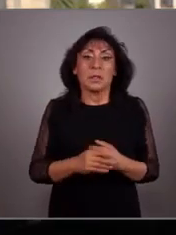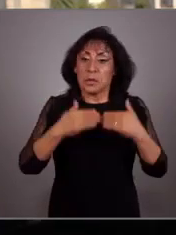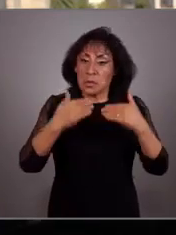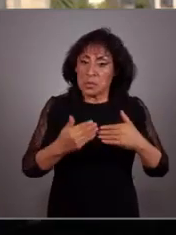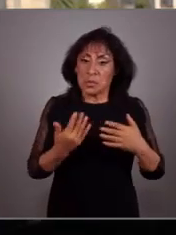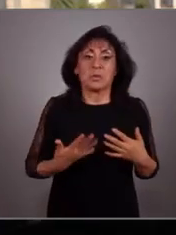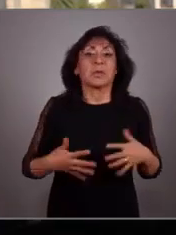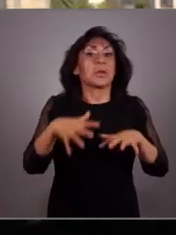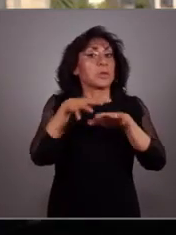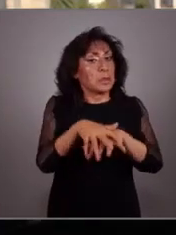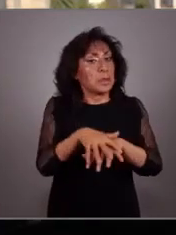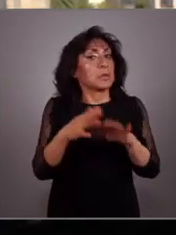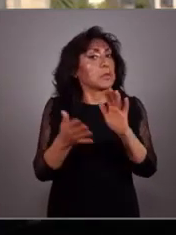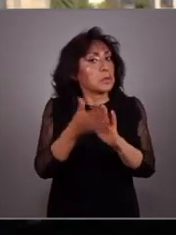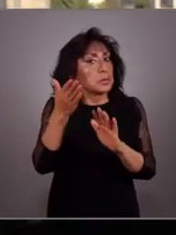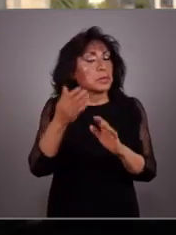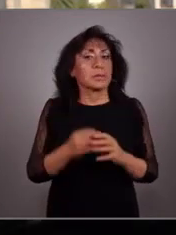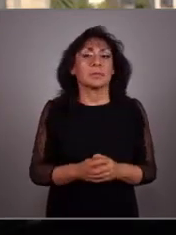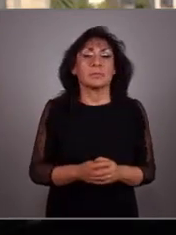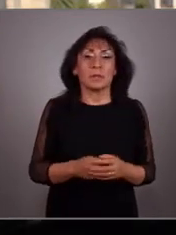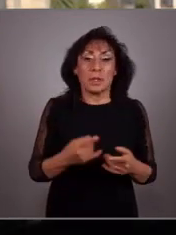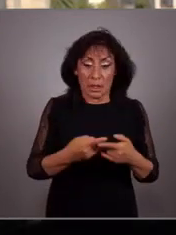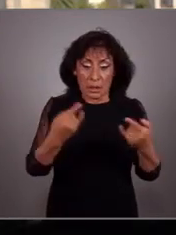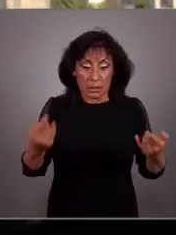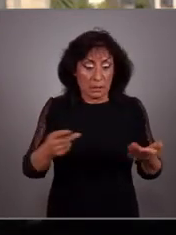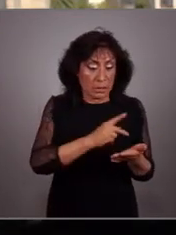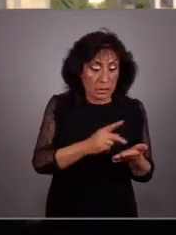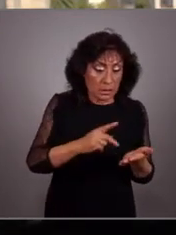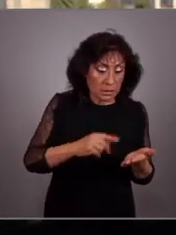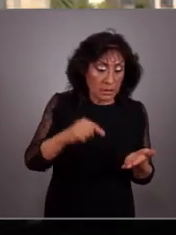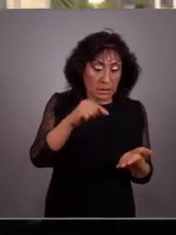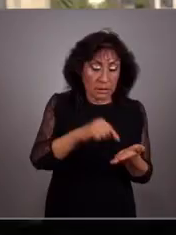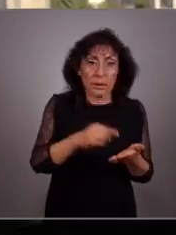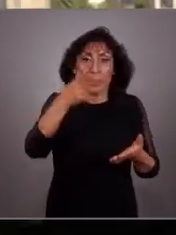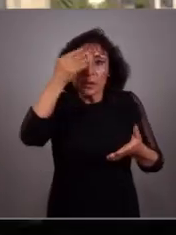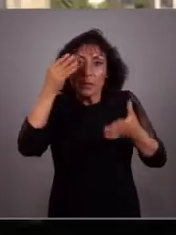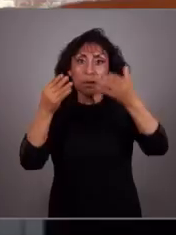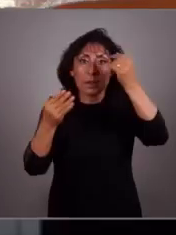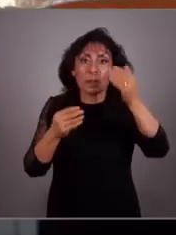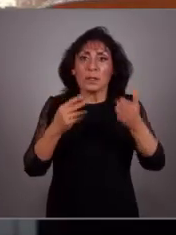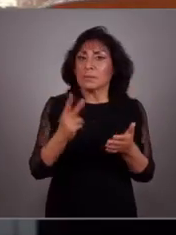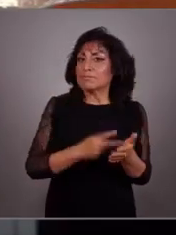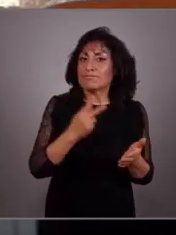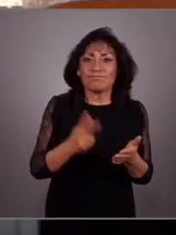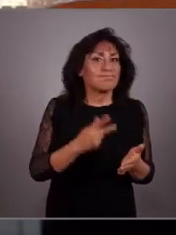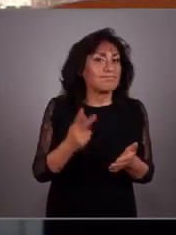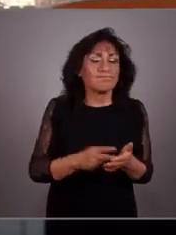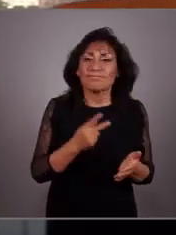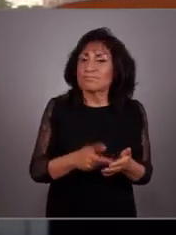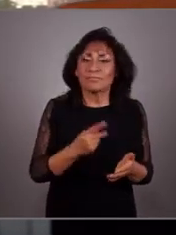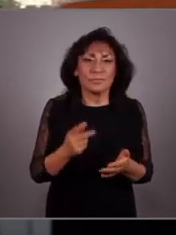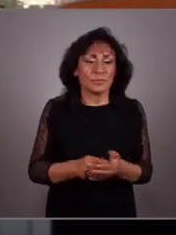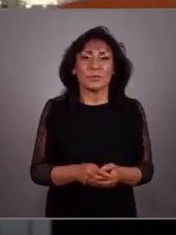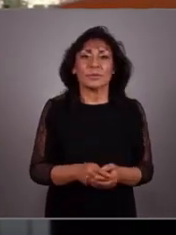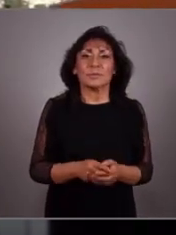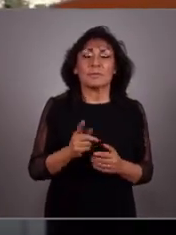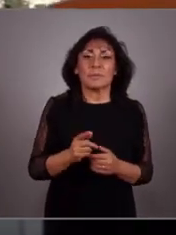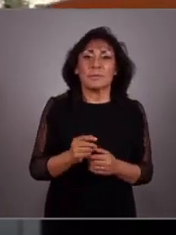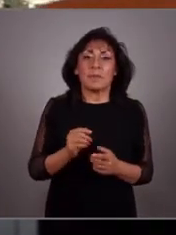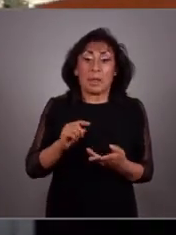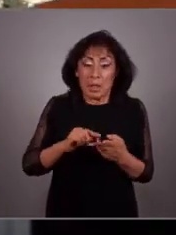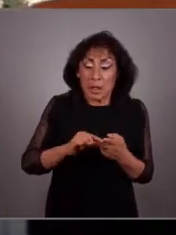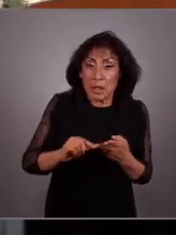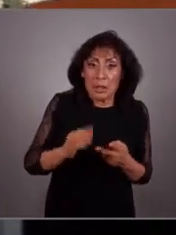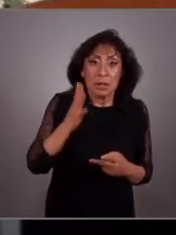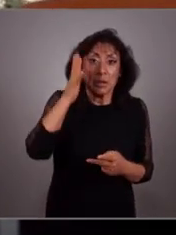incluyente. La historia se escribe para aprender de ella, no para repetirla. La alternativa de futuro a la